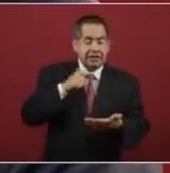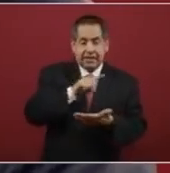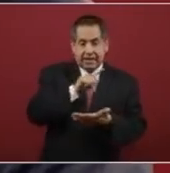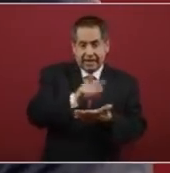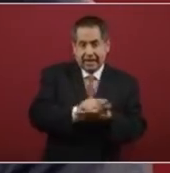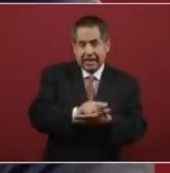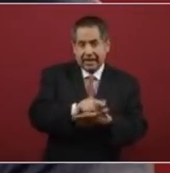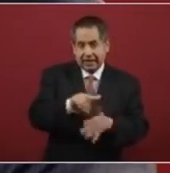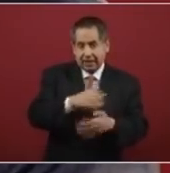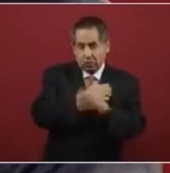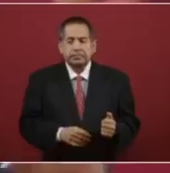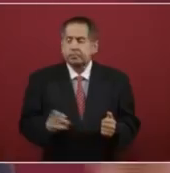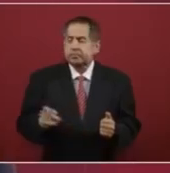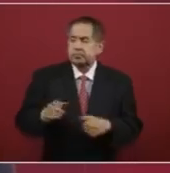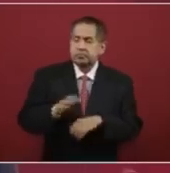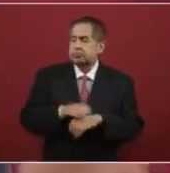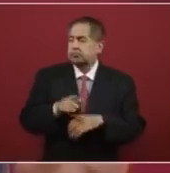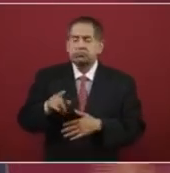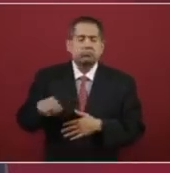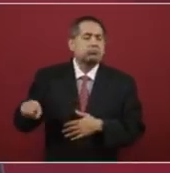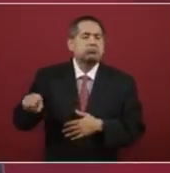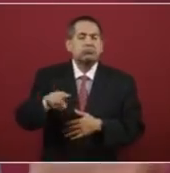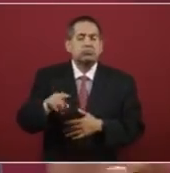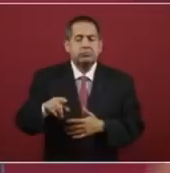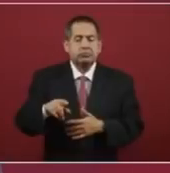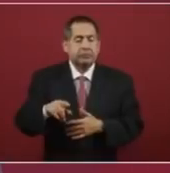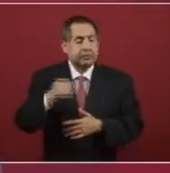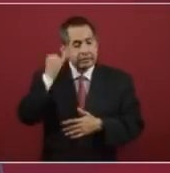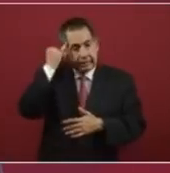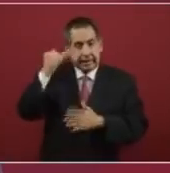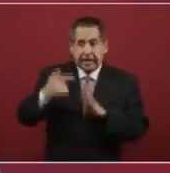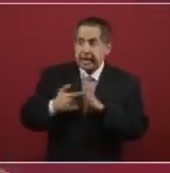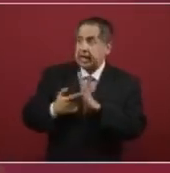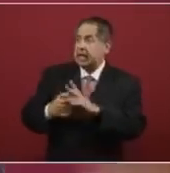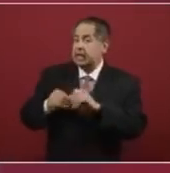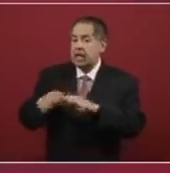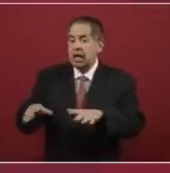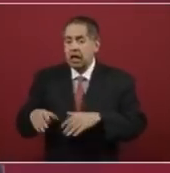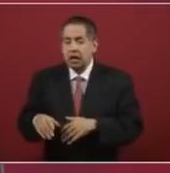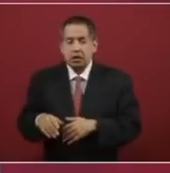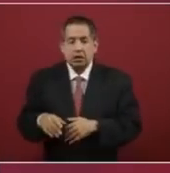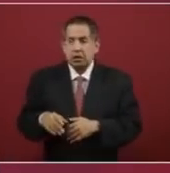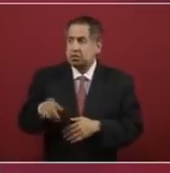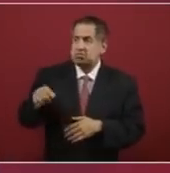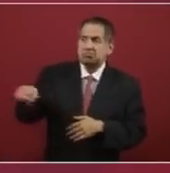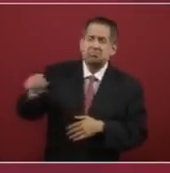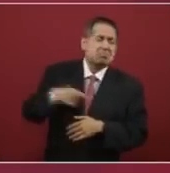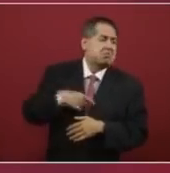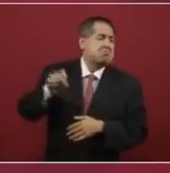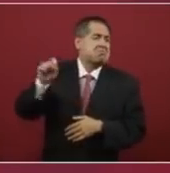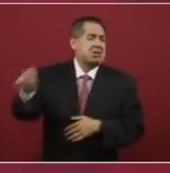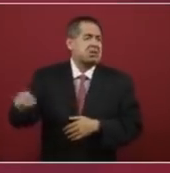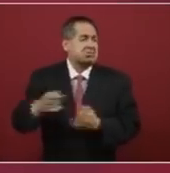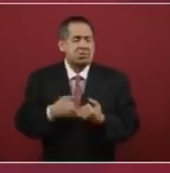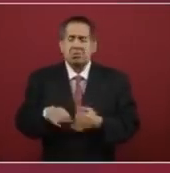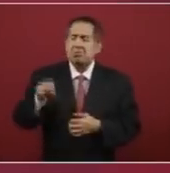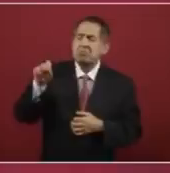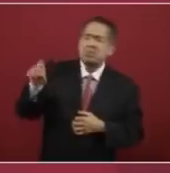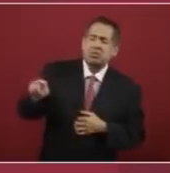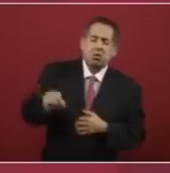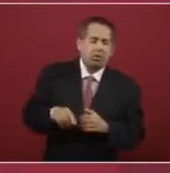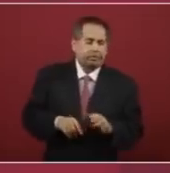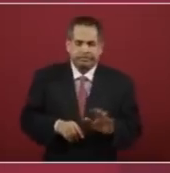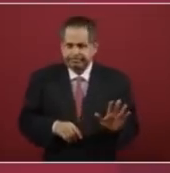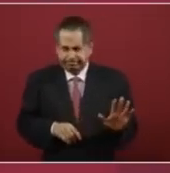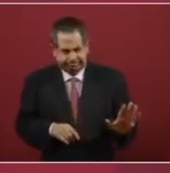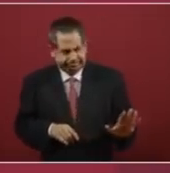reforma educativa. Ante las protestas de integrantes del magisterio en contra de la reforma educativa, el presidente dijo que la instrucción es escuchar